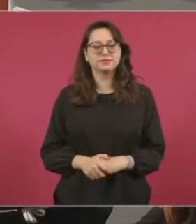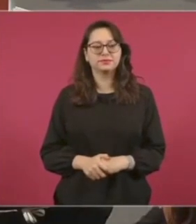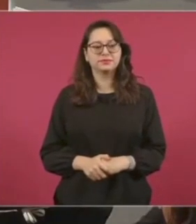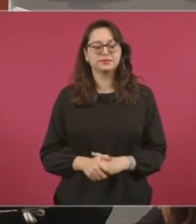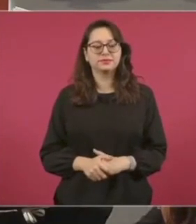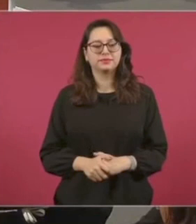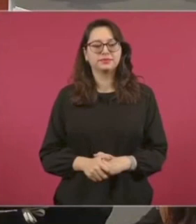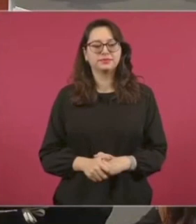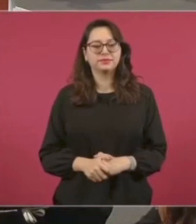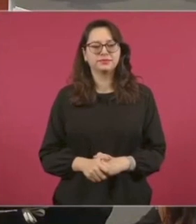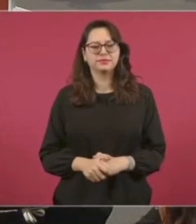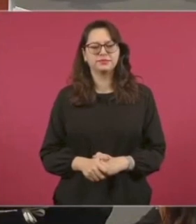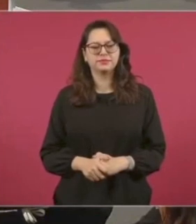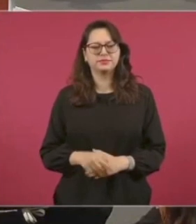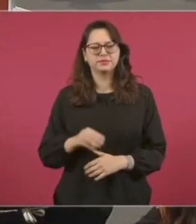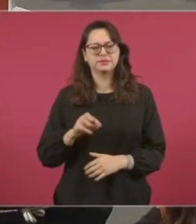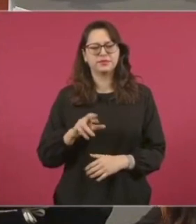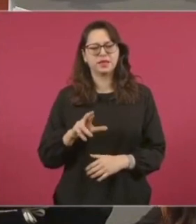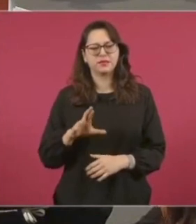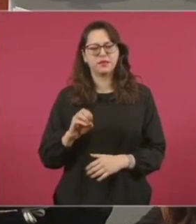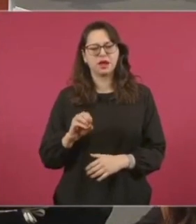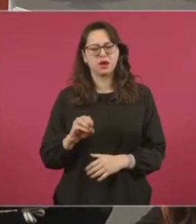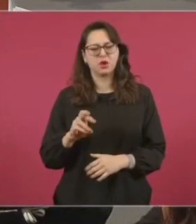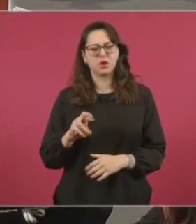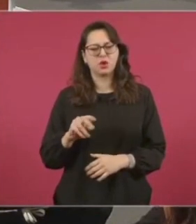Marco Cortés, ¿me suena?